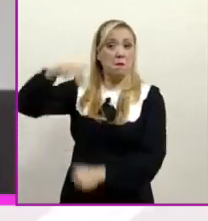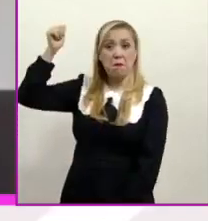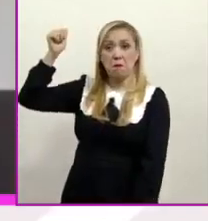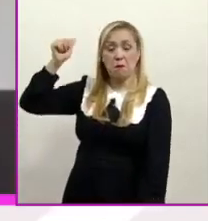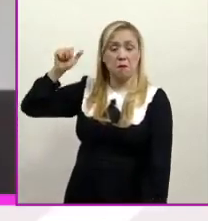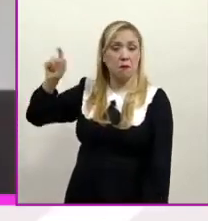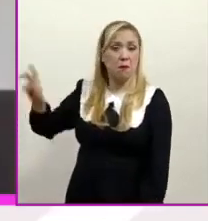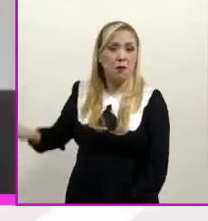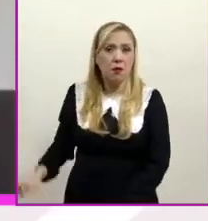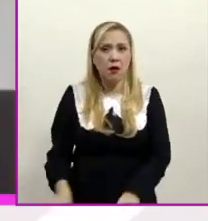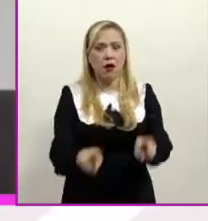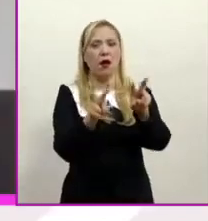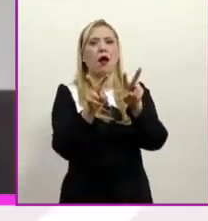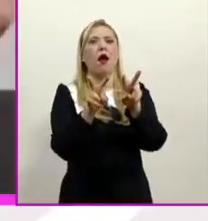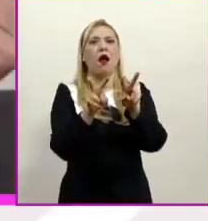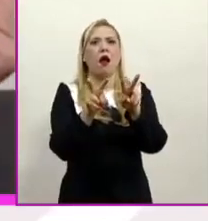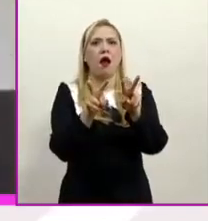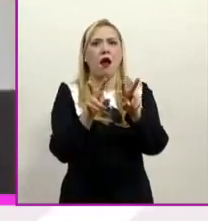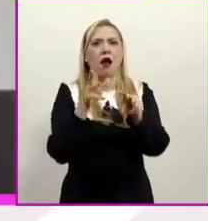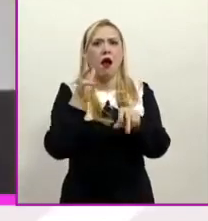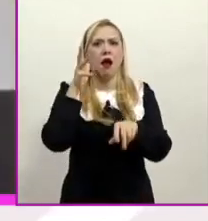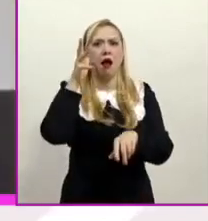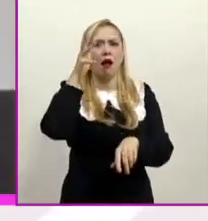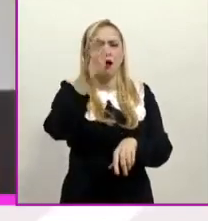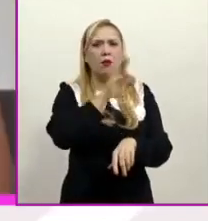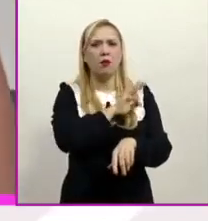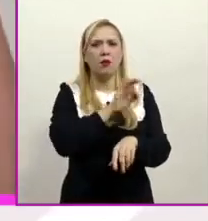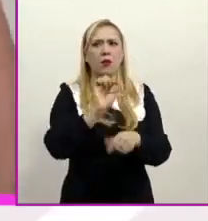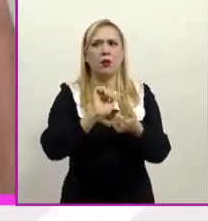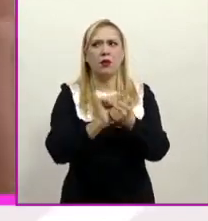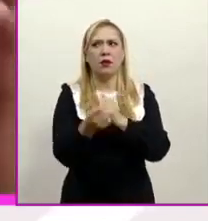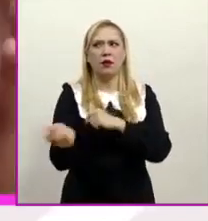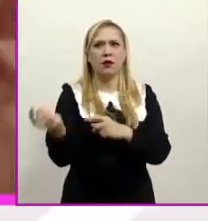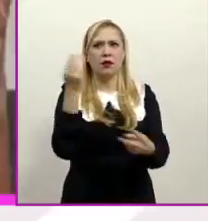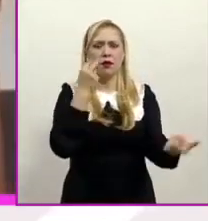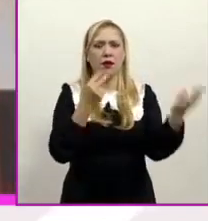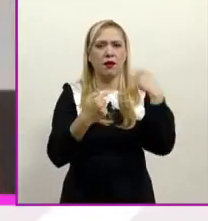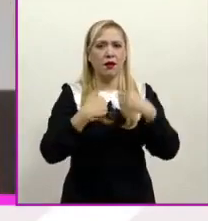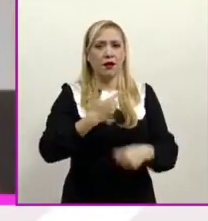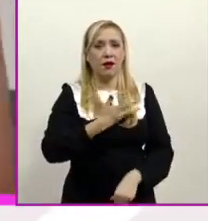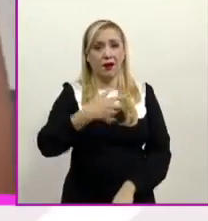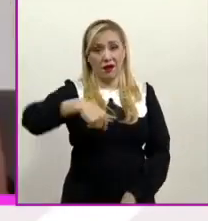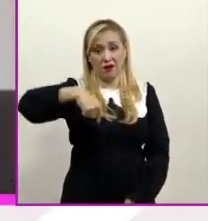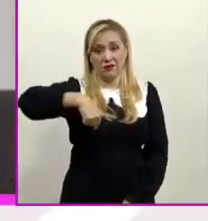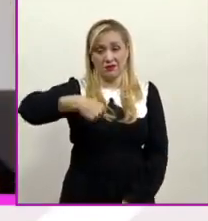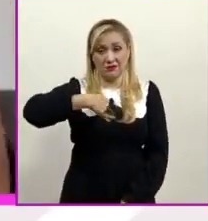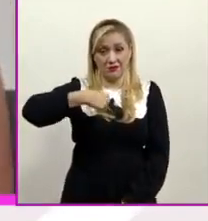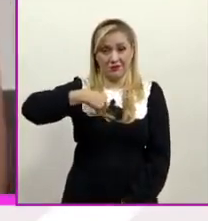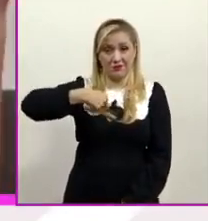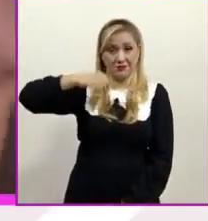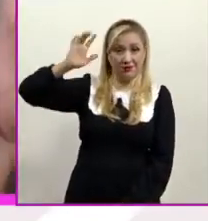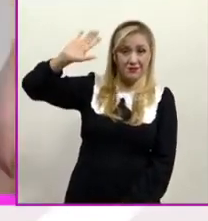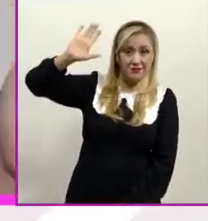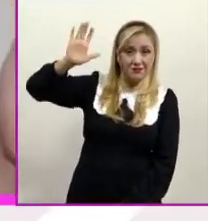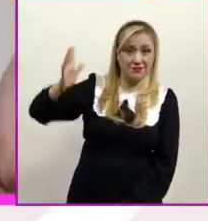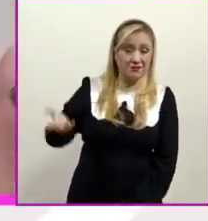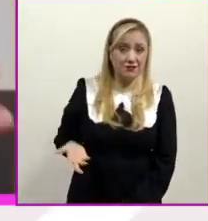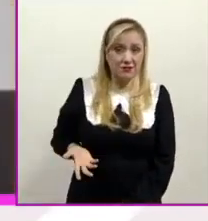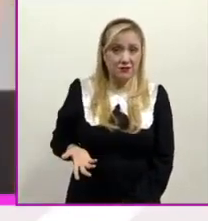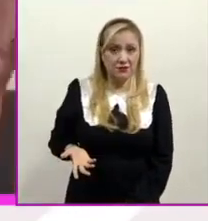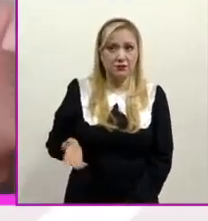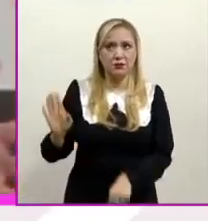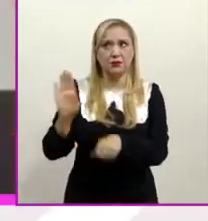puedan vislumbrar un futuro mejor, comenzando por saber que existen. Y todos los